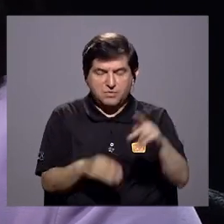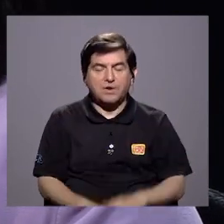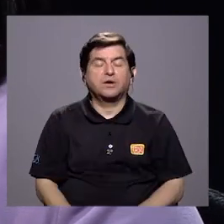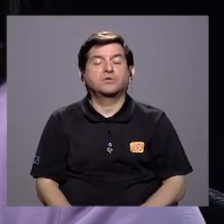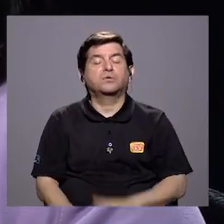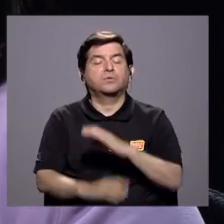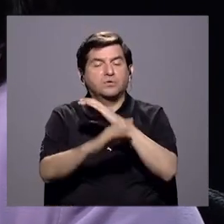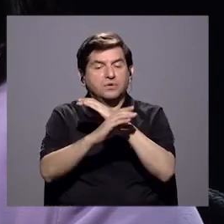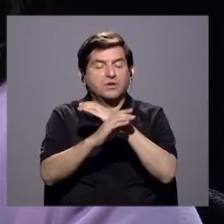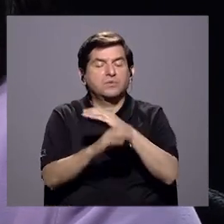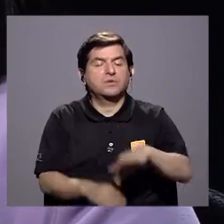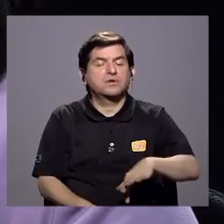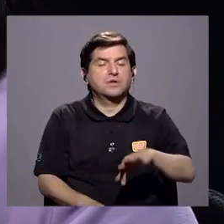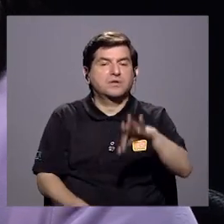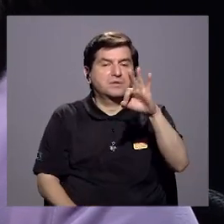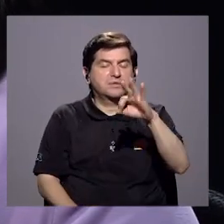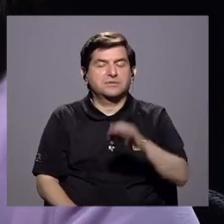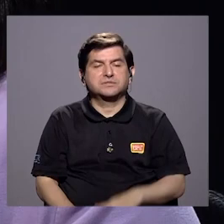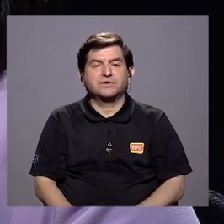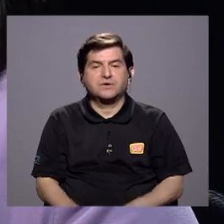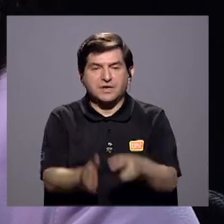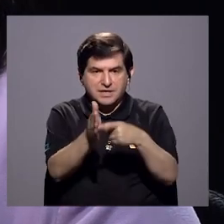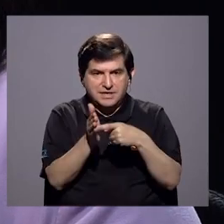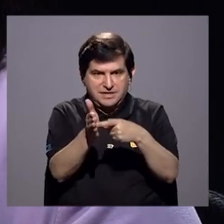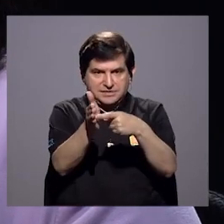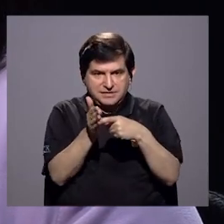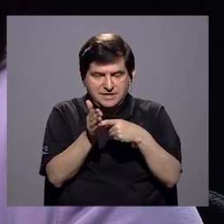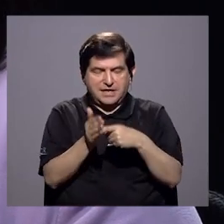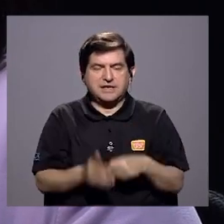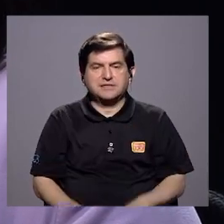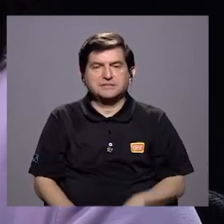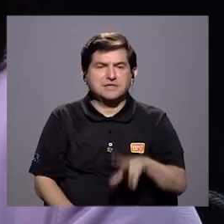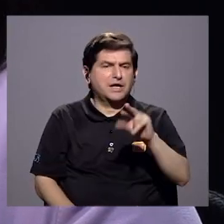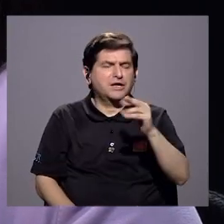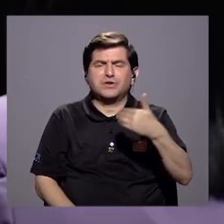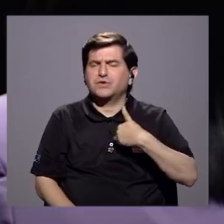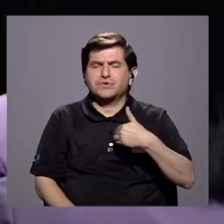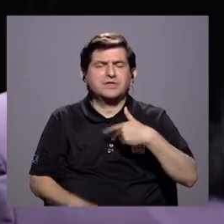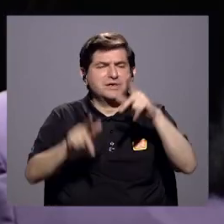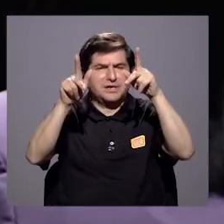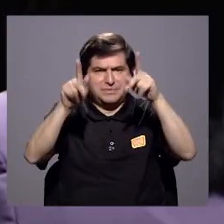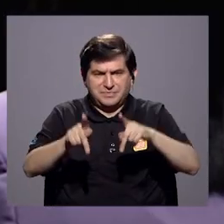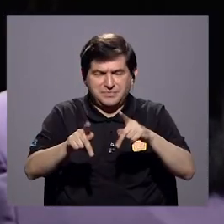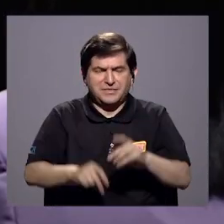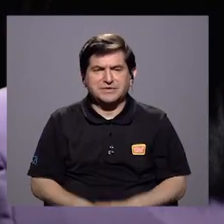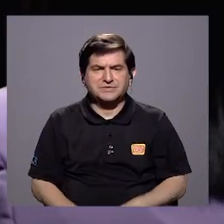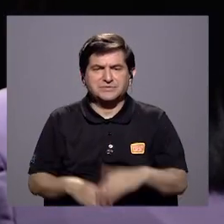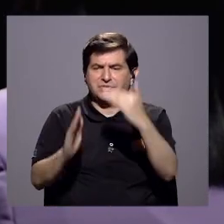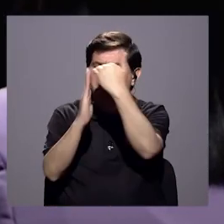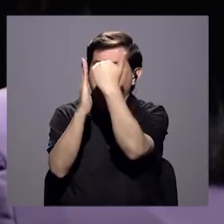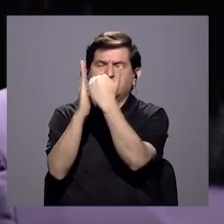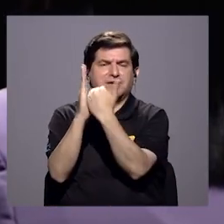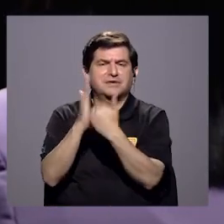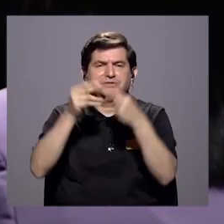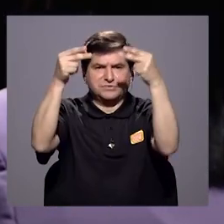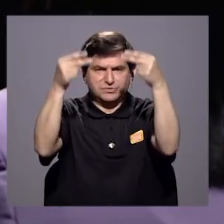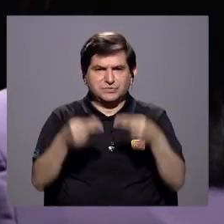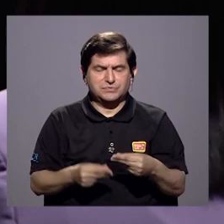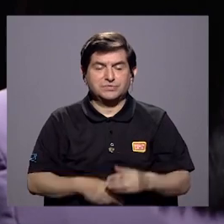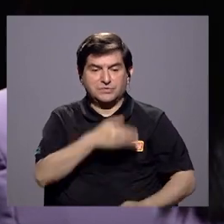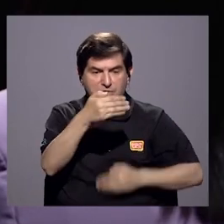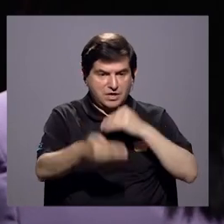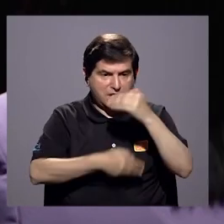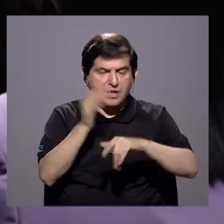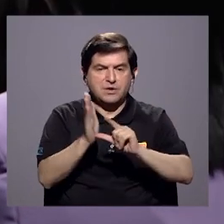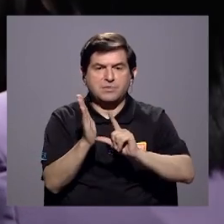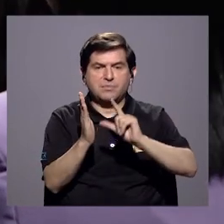muy cuidadosos en lo que se le exige al proveedor, que tener las personas en planilla. En ese sentido, a lo que ha apostado el proyecto de ley y el proceso, y